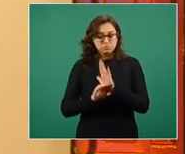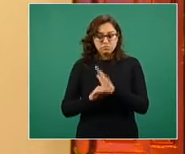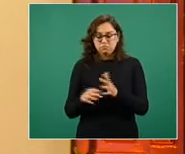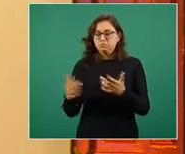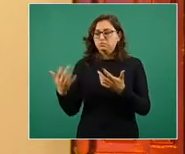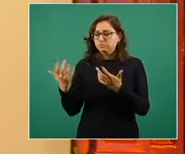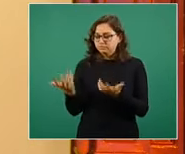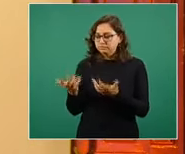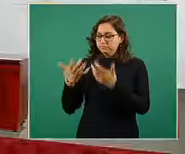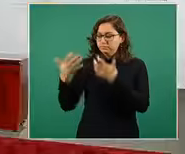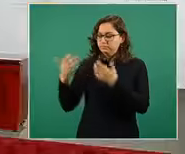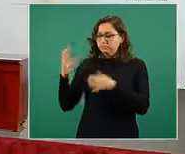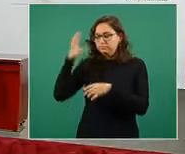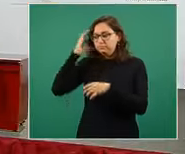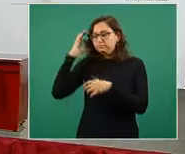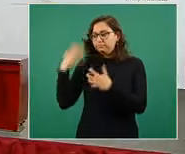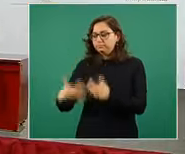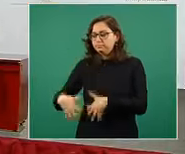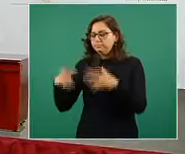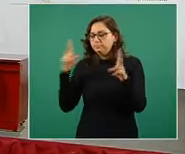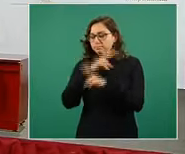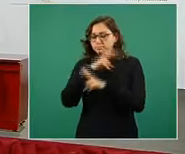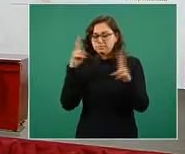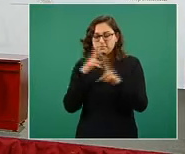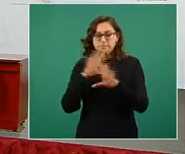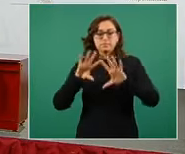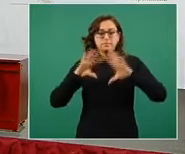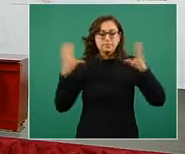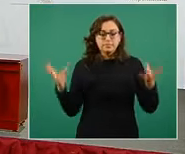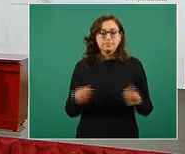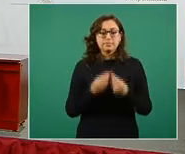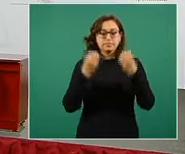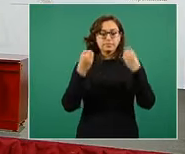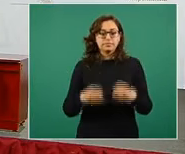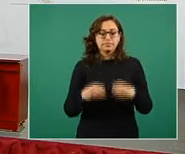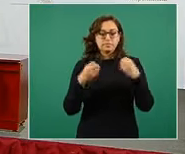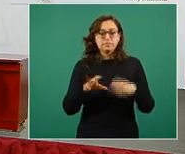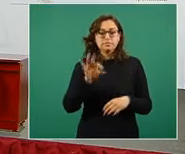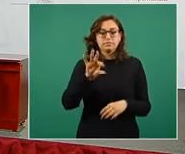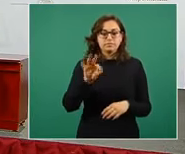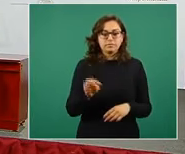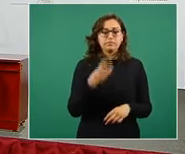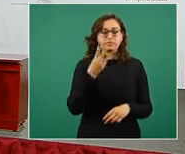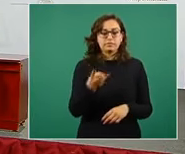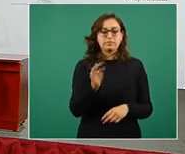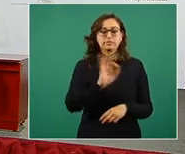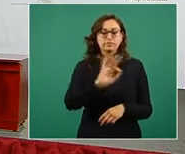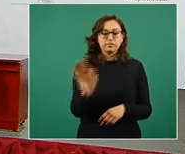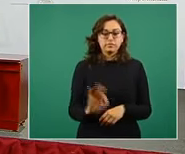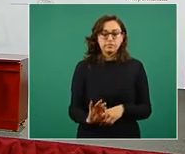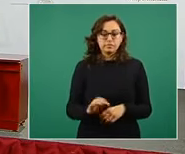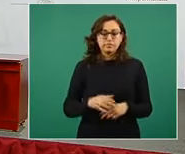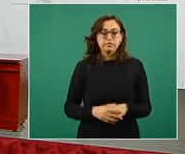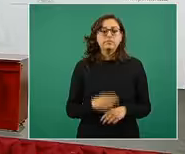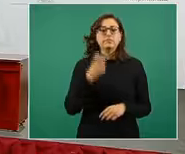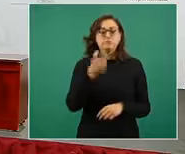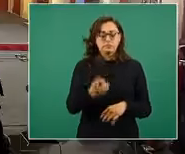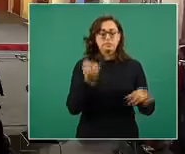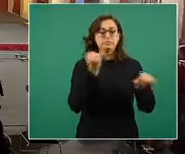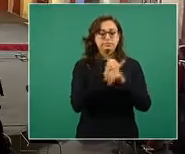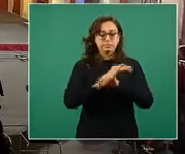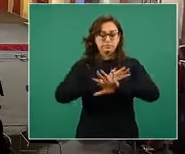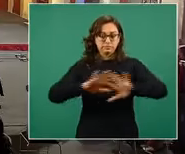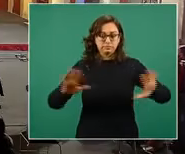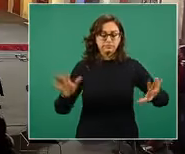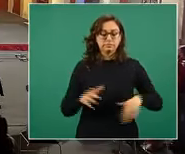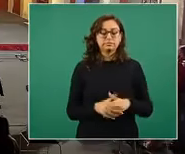ventilador, llegando precisamente a este 43% de ocupación nacional. Entonces, son los datos de este